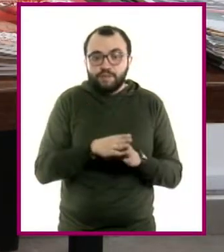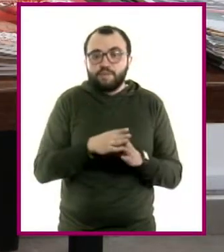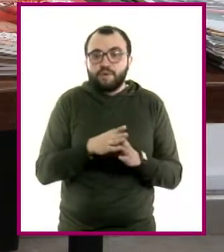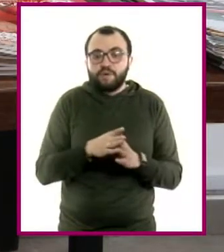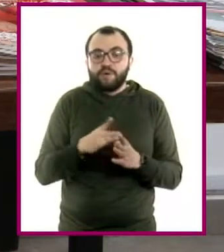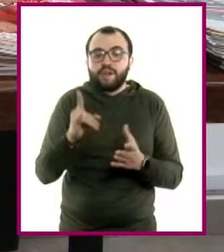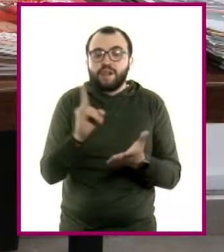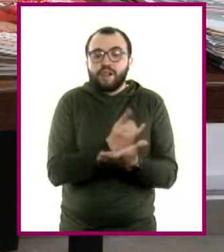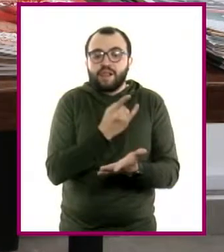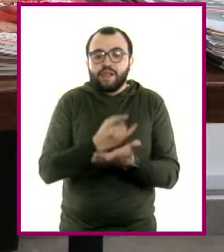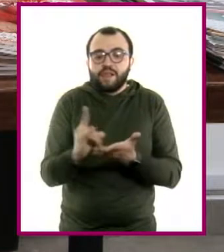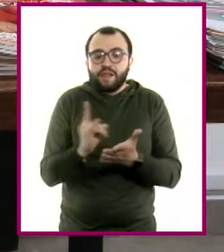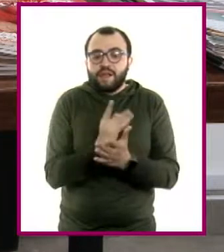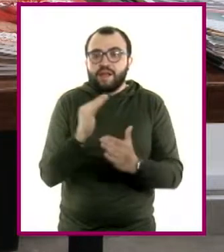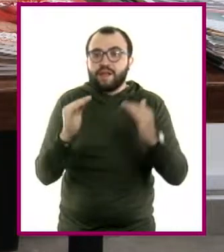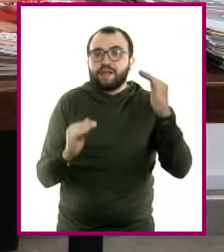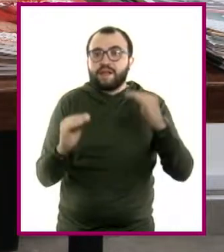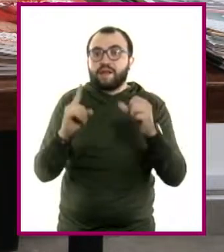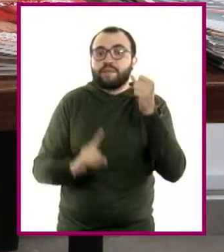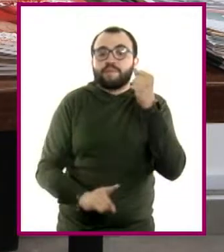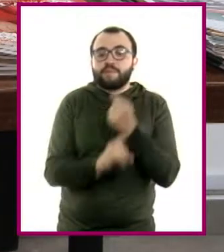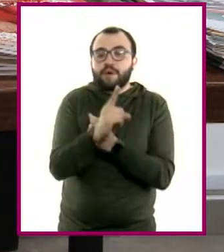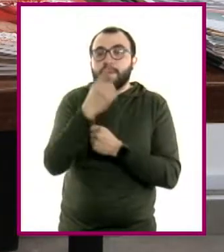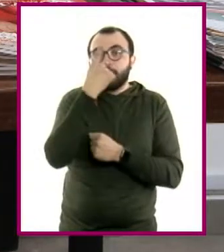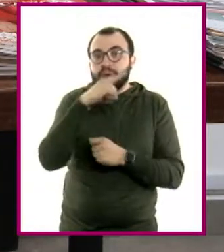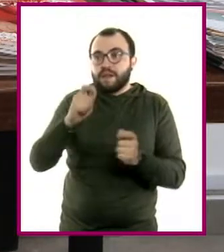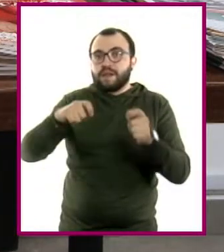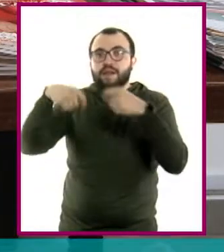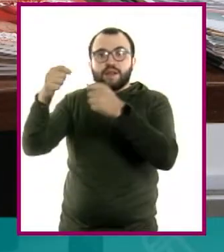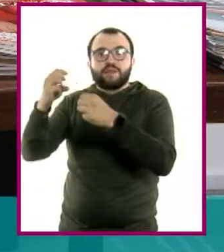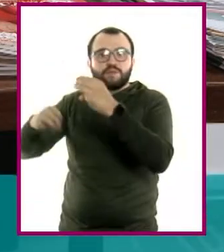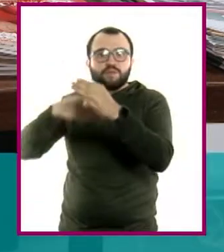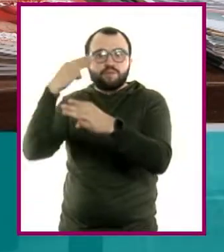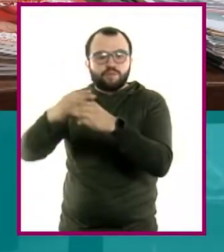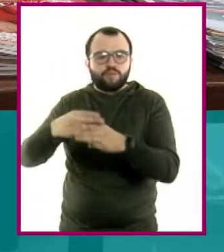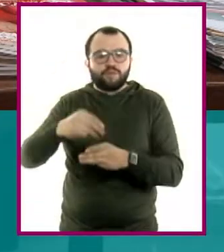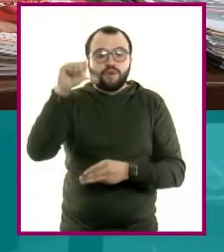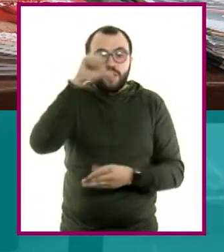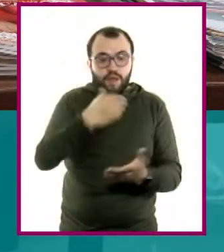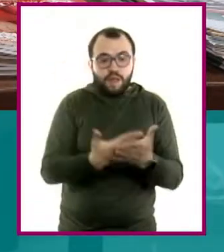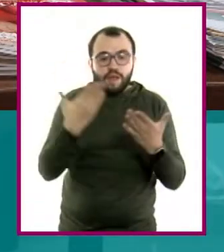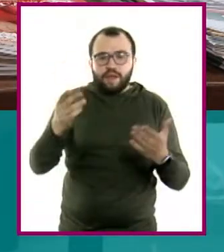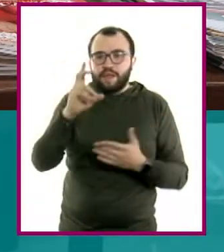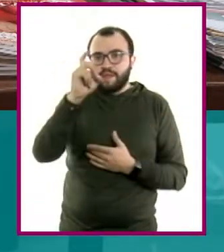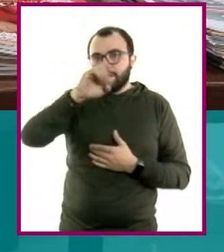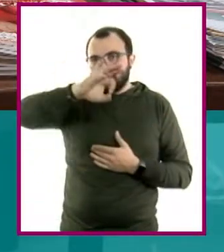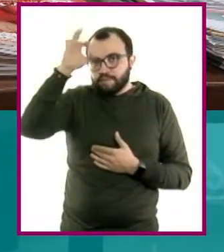crea problemas de abastecimiento para gran parte de la población mundial. Actualmente, el